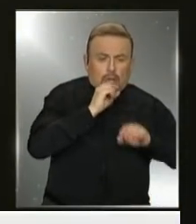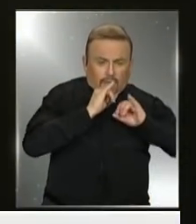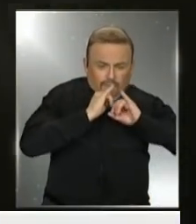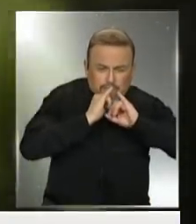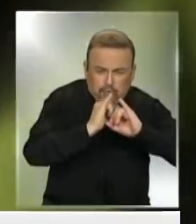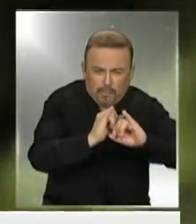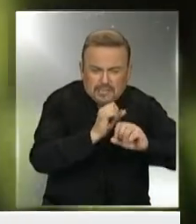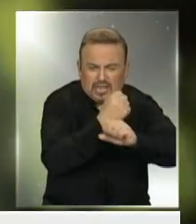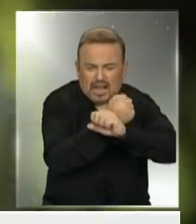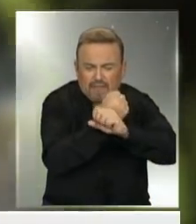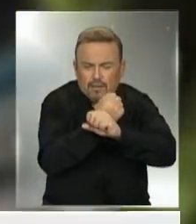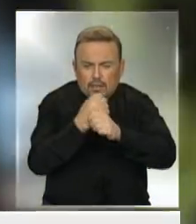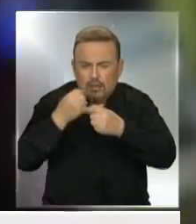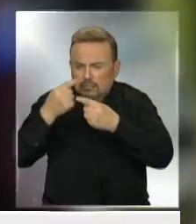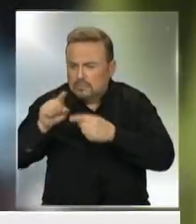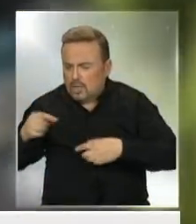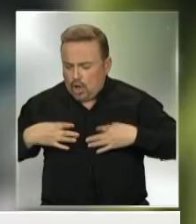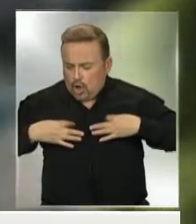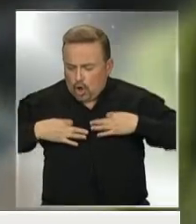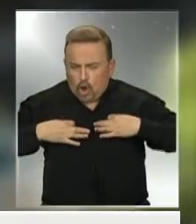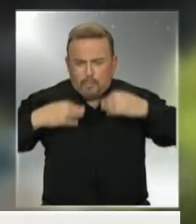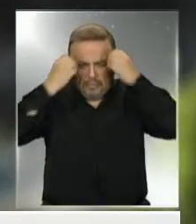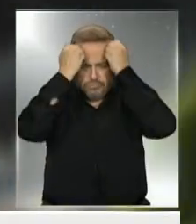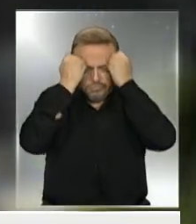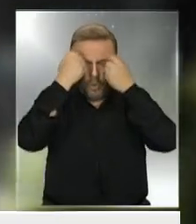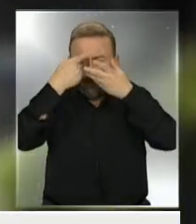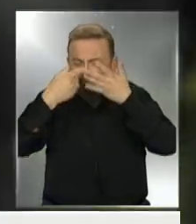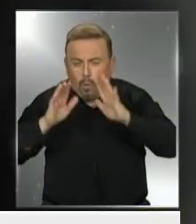estos delincuentes, quienes lo pensarán dos veces